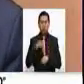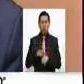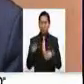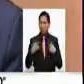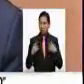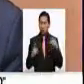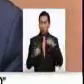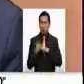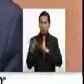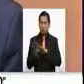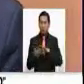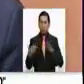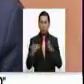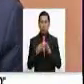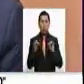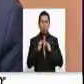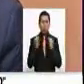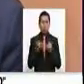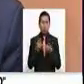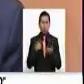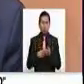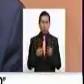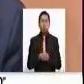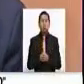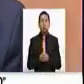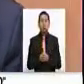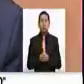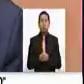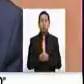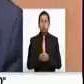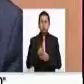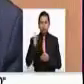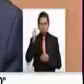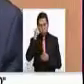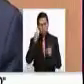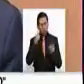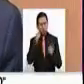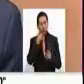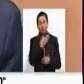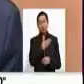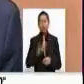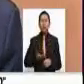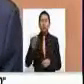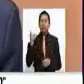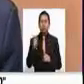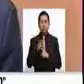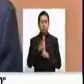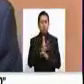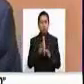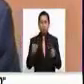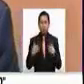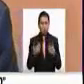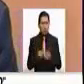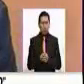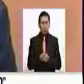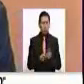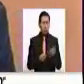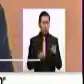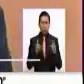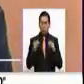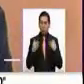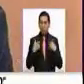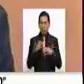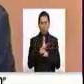golpes institucionales al gobierno de dilma rousseff no le demostraron nada no existían